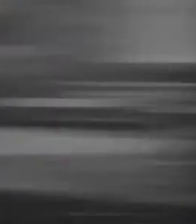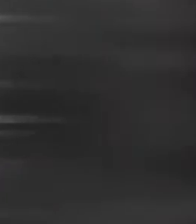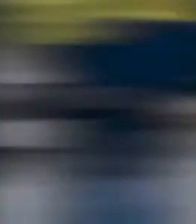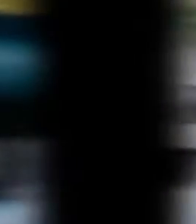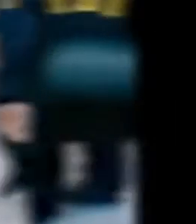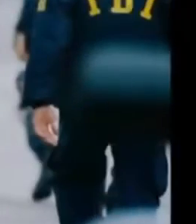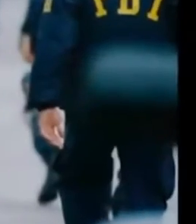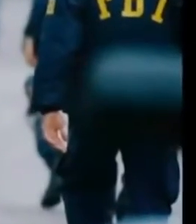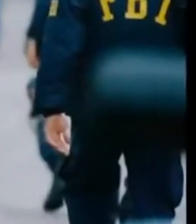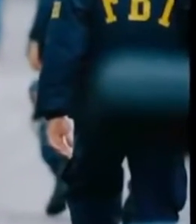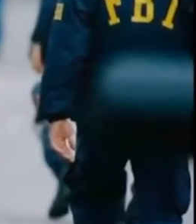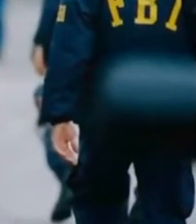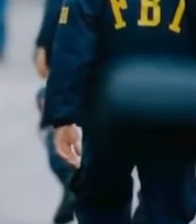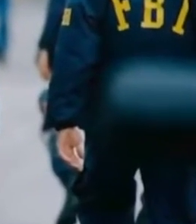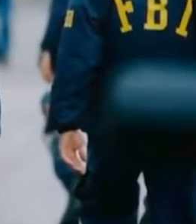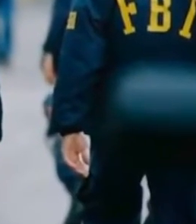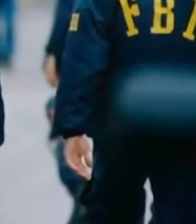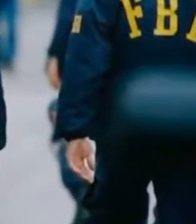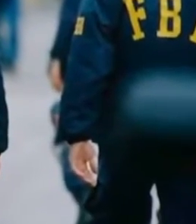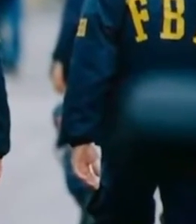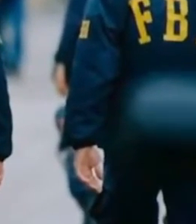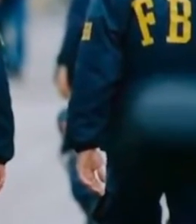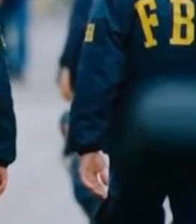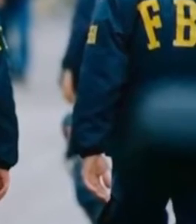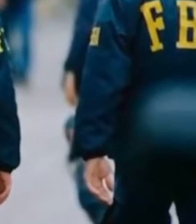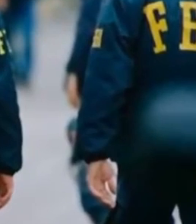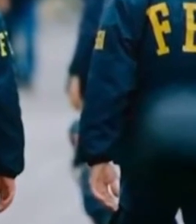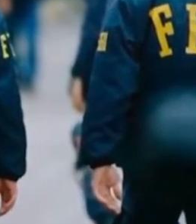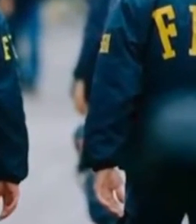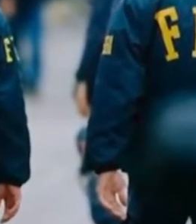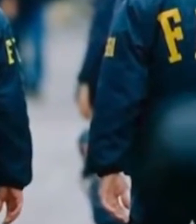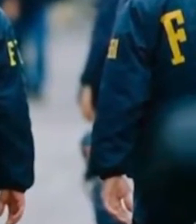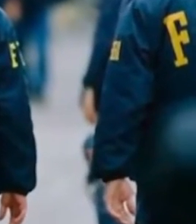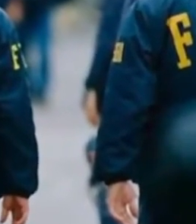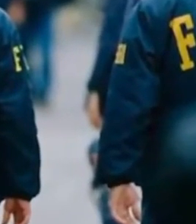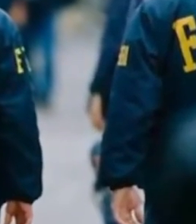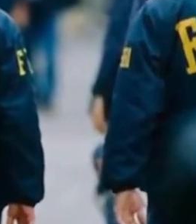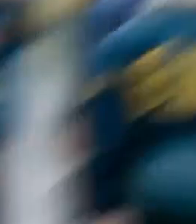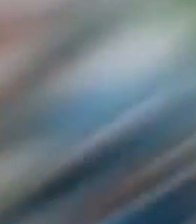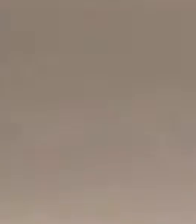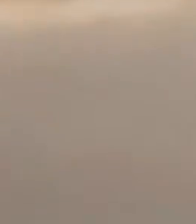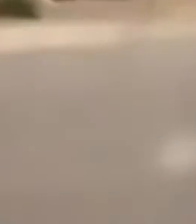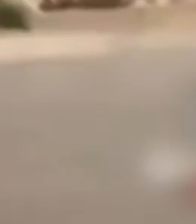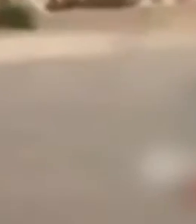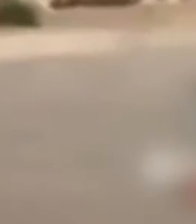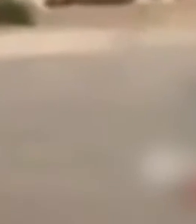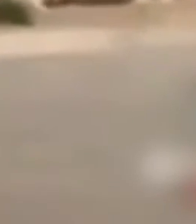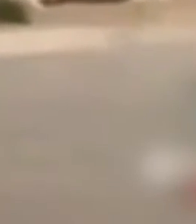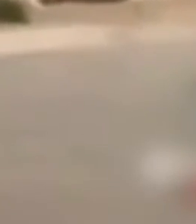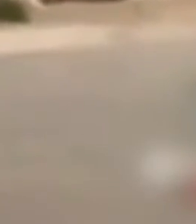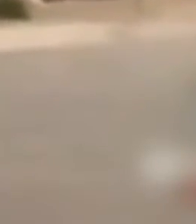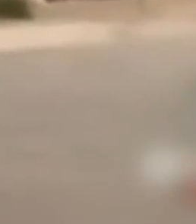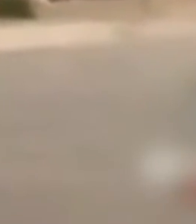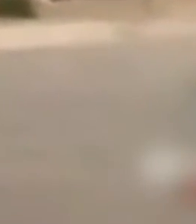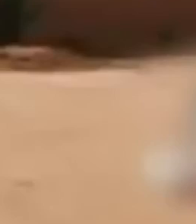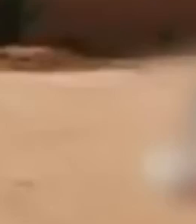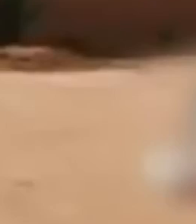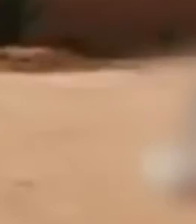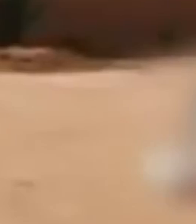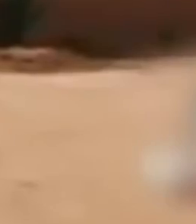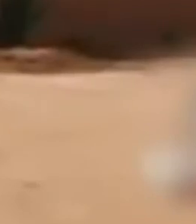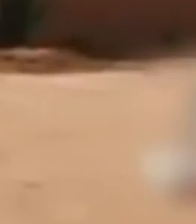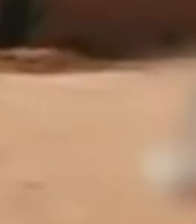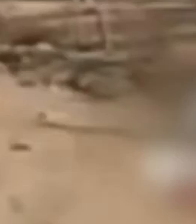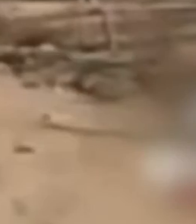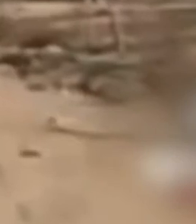fue José Moreno, agente del FBI en México de octubre de 2009 a enero de 2014. Moreno narró cómo el 9 de febrero de